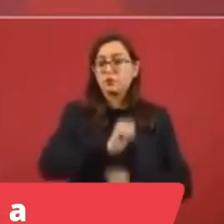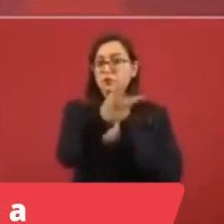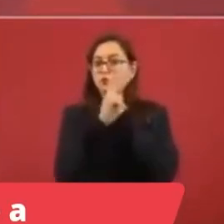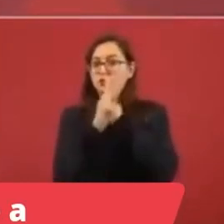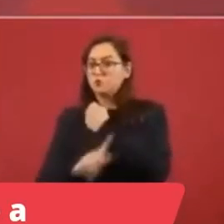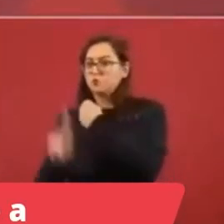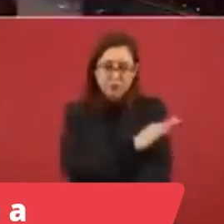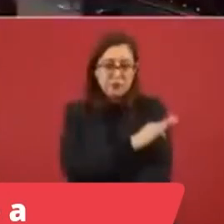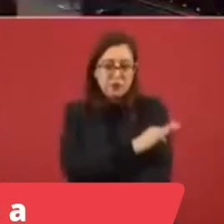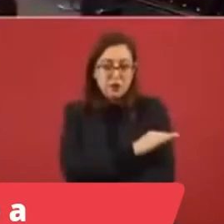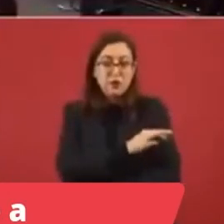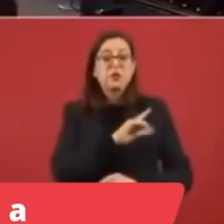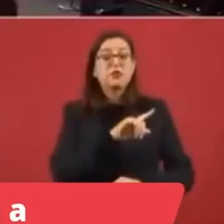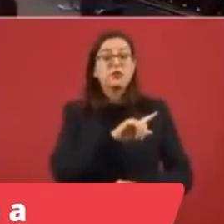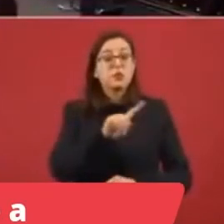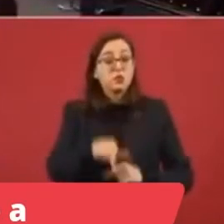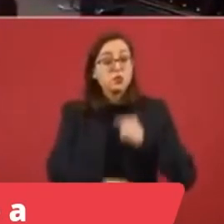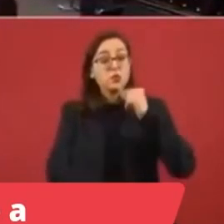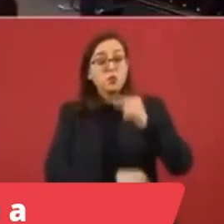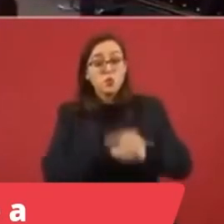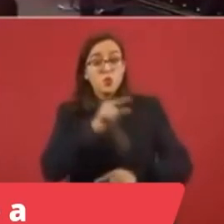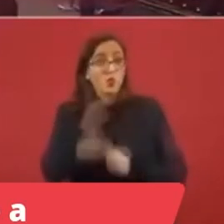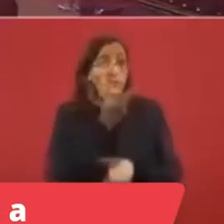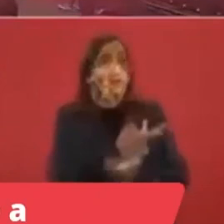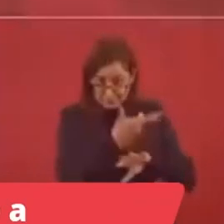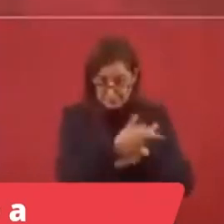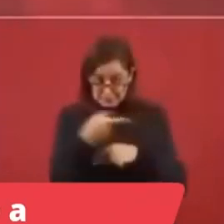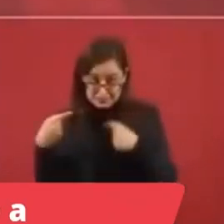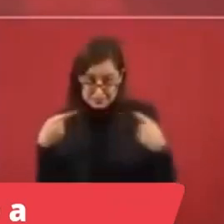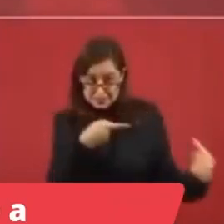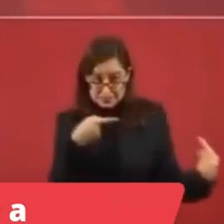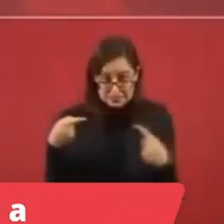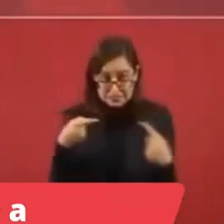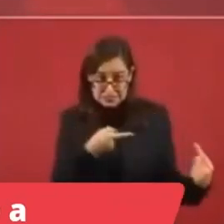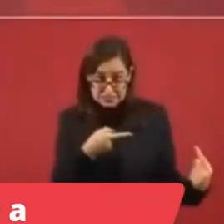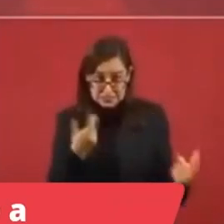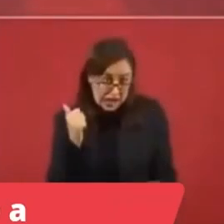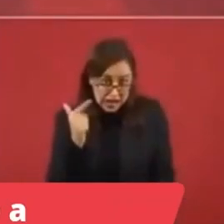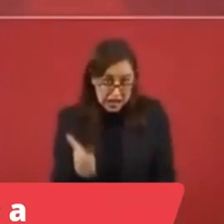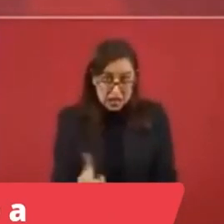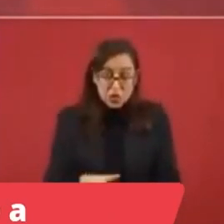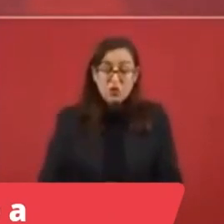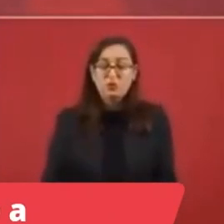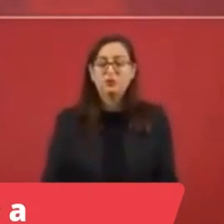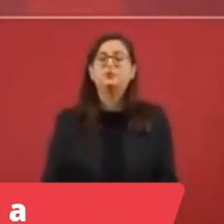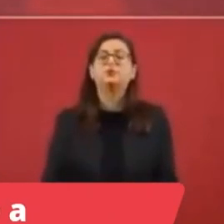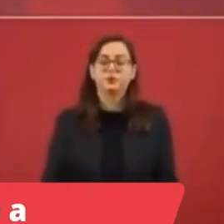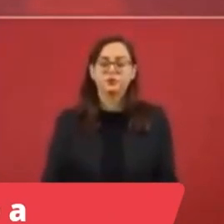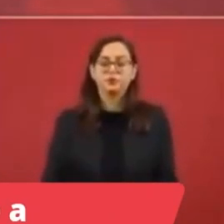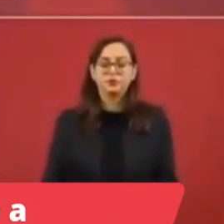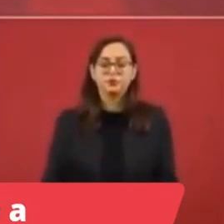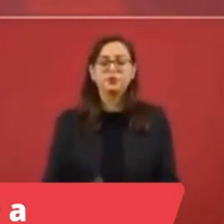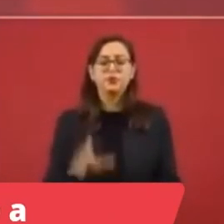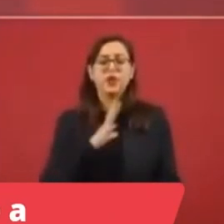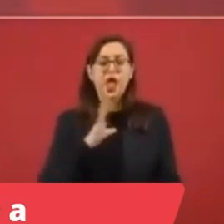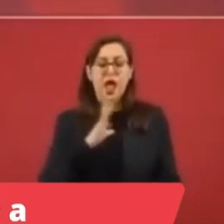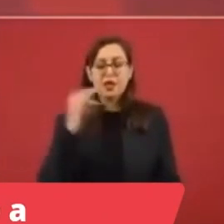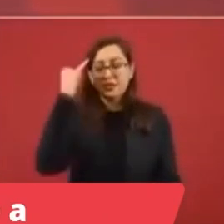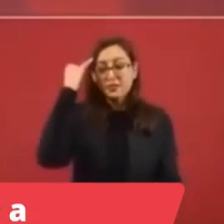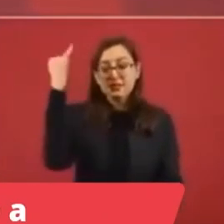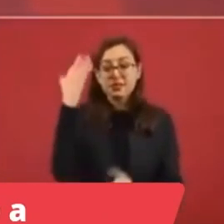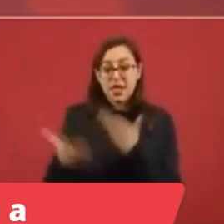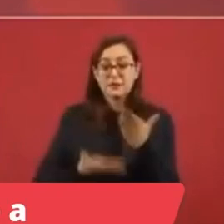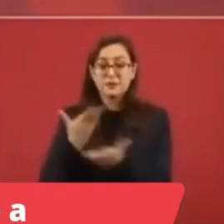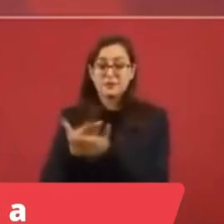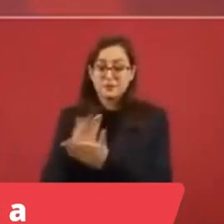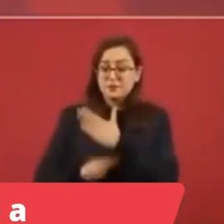que existen estos decretos, porque como ven, desde el inicio ya se equivocó, la frontera está amurallada ya, y entonces